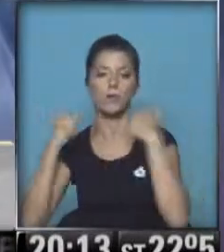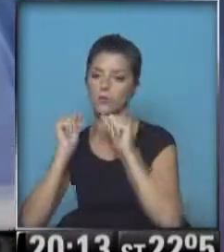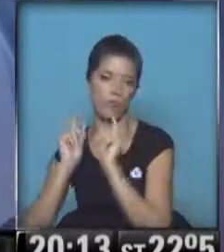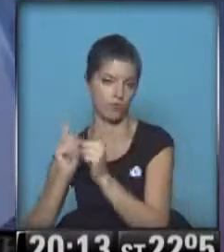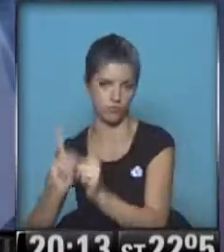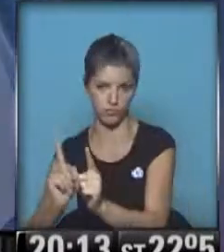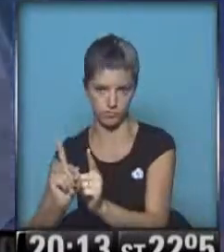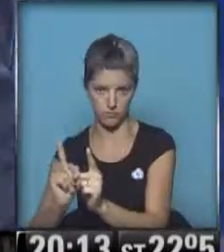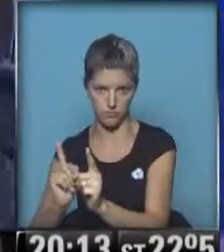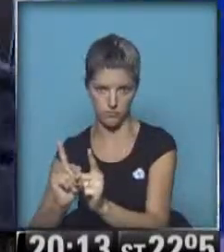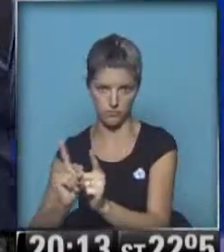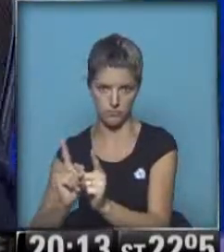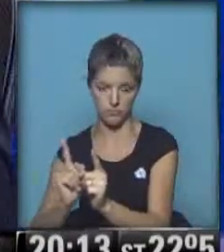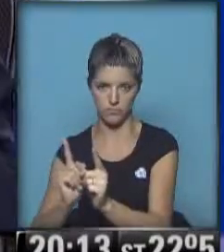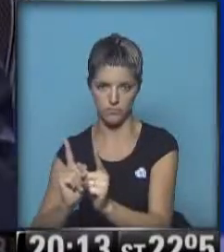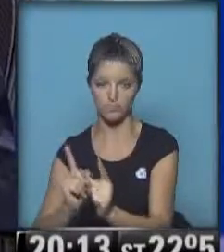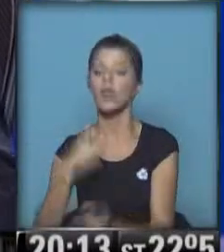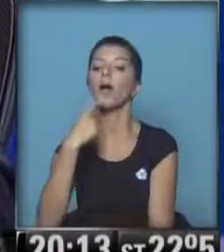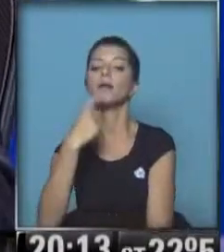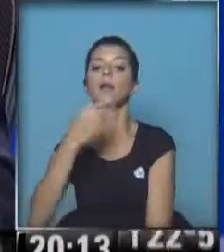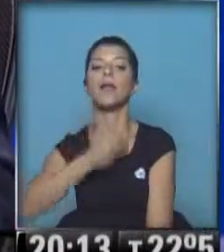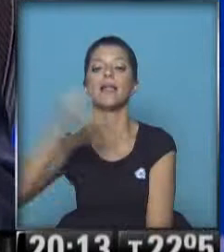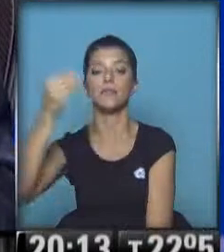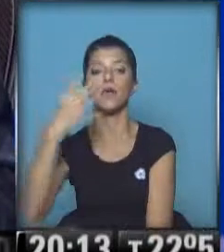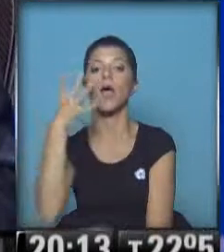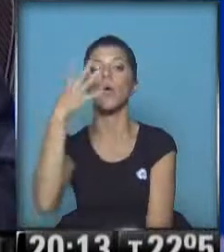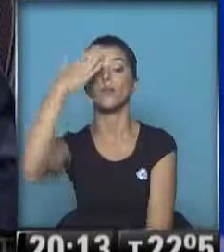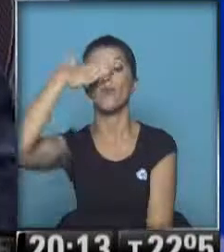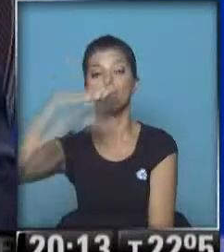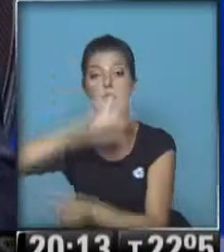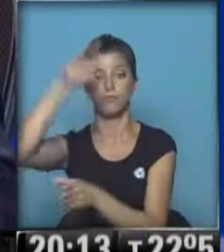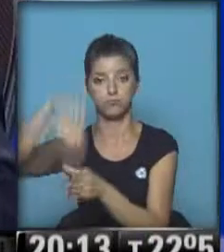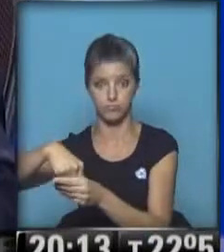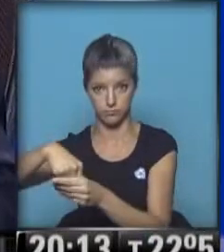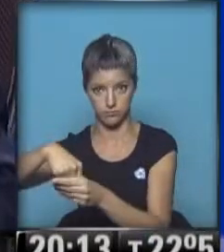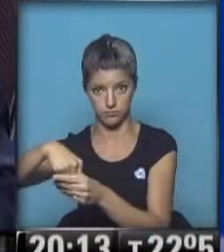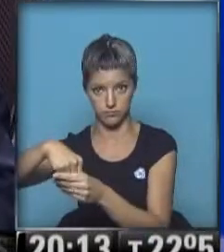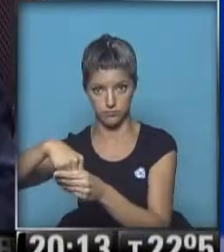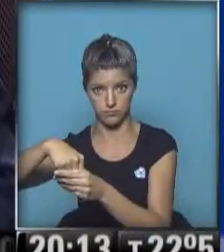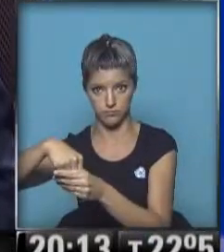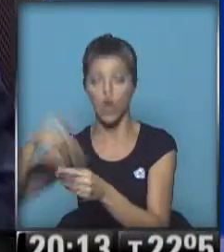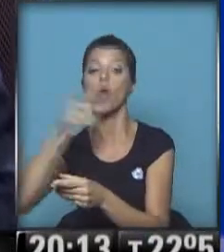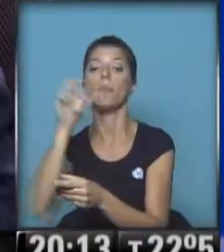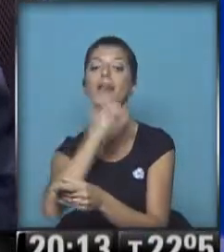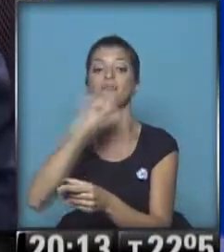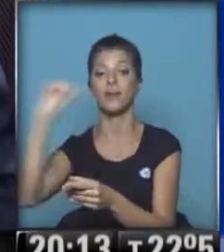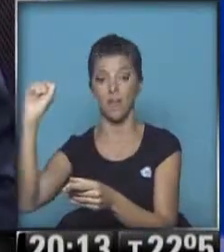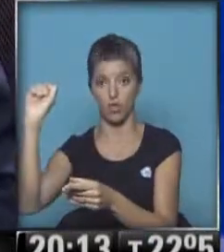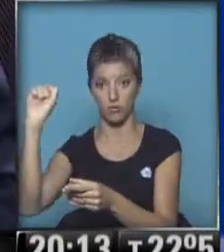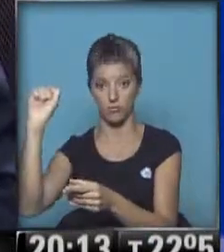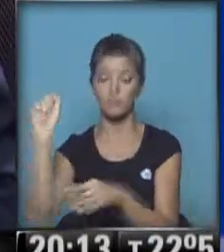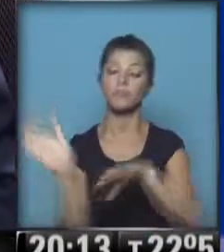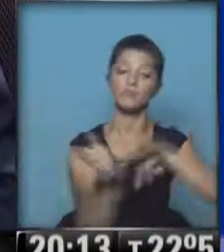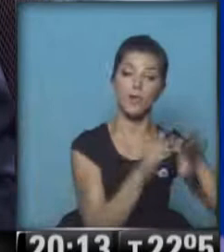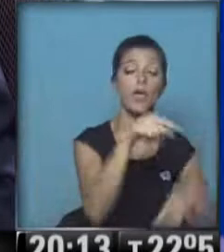cambiar. Nada va a cambiar. River clasificó para los cuartos de final de esta Copa Libertadores de América. Y Boca,